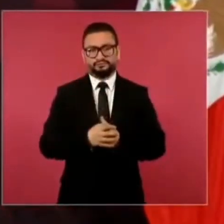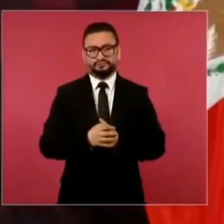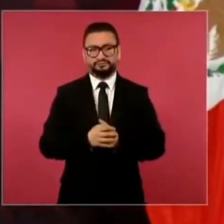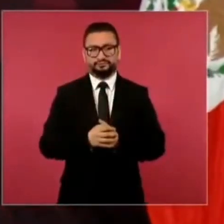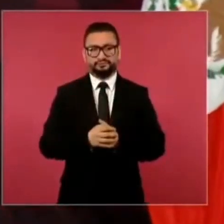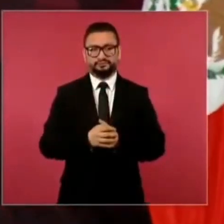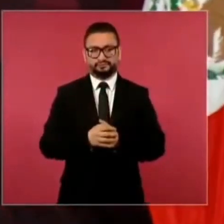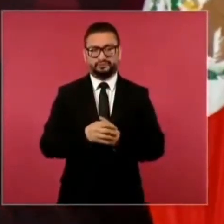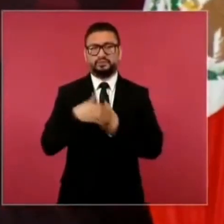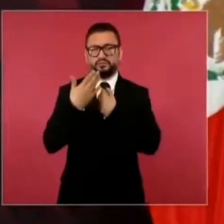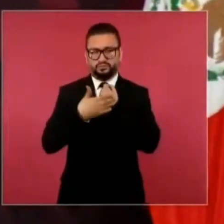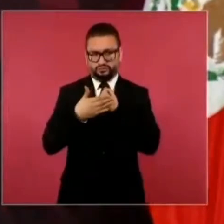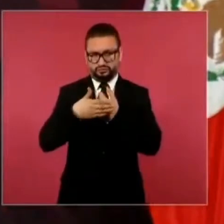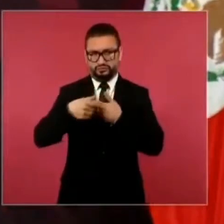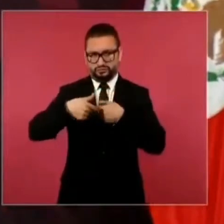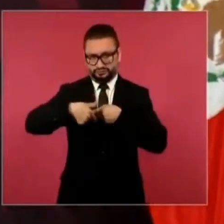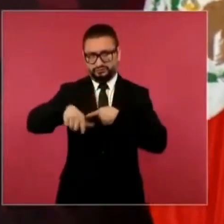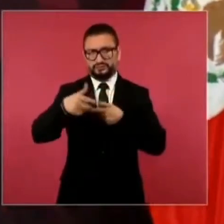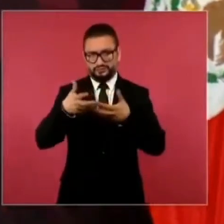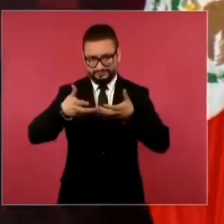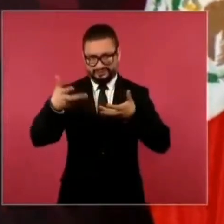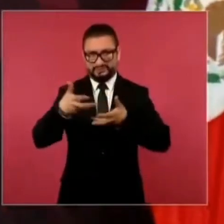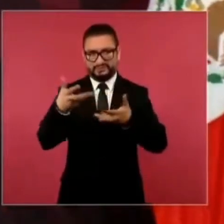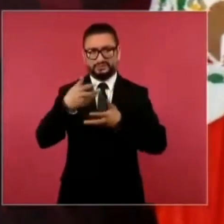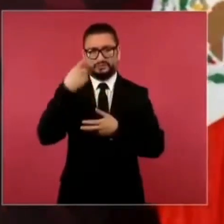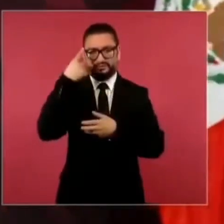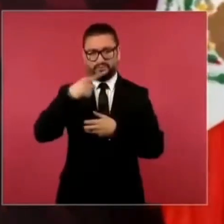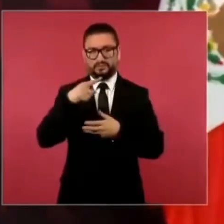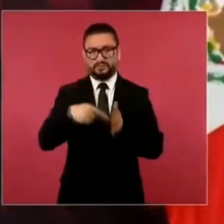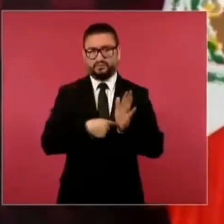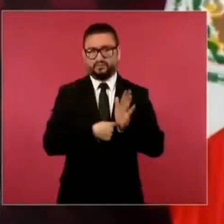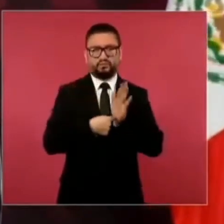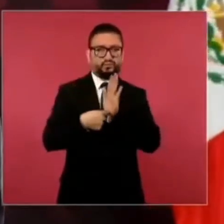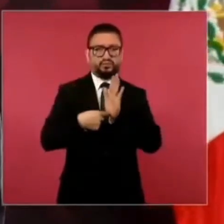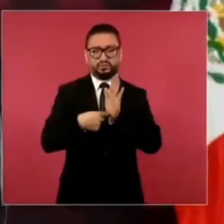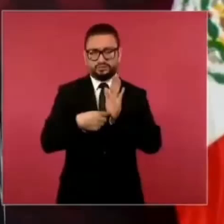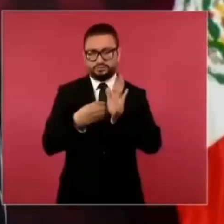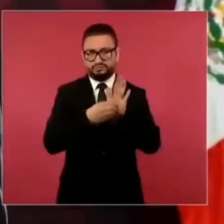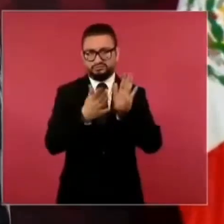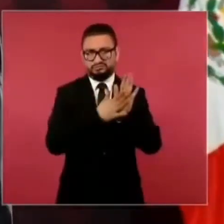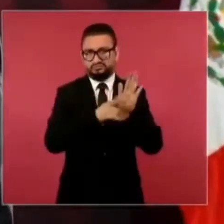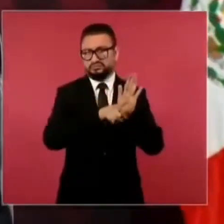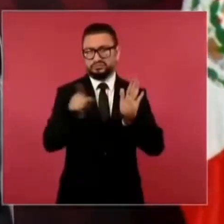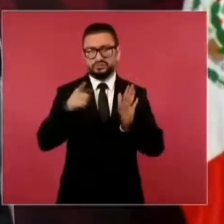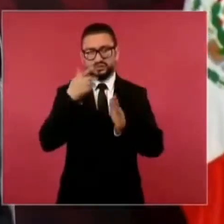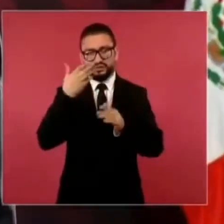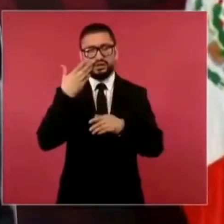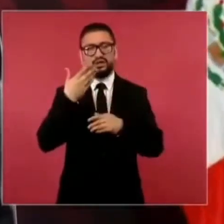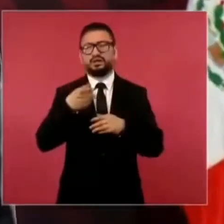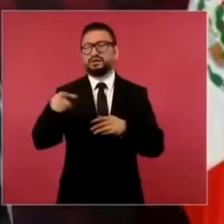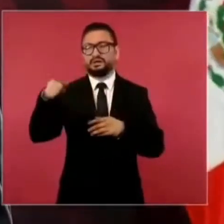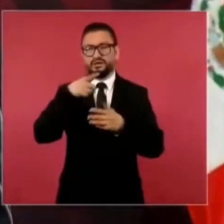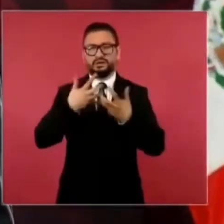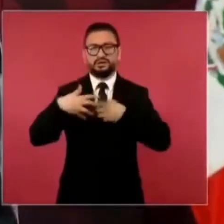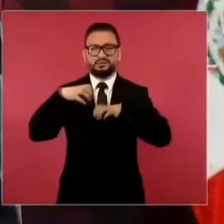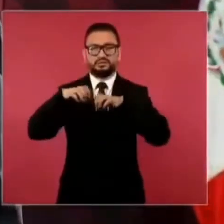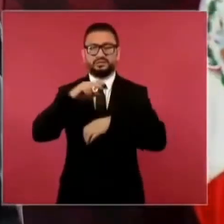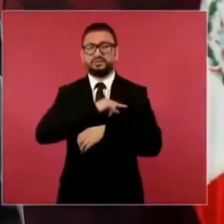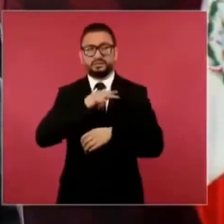Lo vamos a hacer para que también quede constancia, ¿no? Y a lo mejor en estos días se animan, ¿no?,